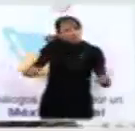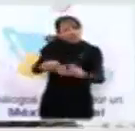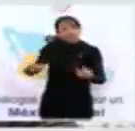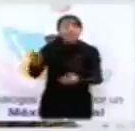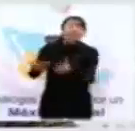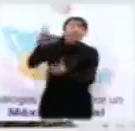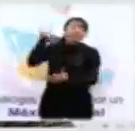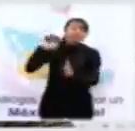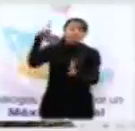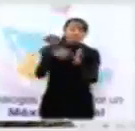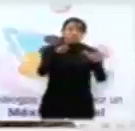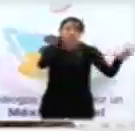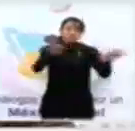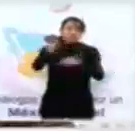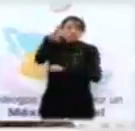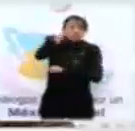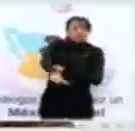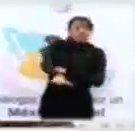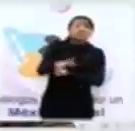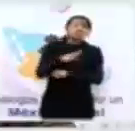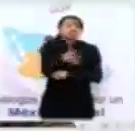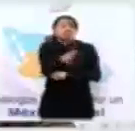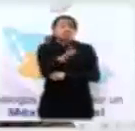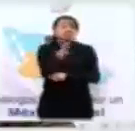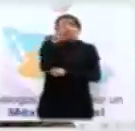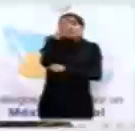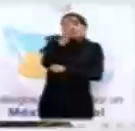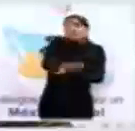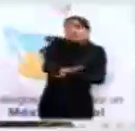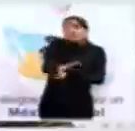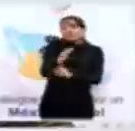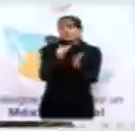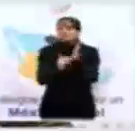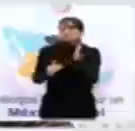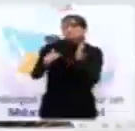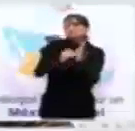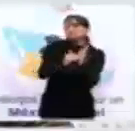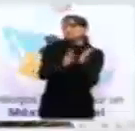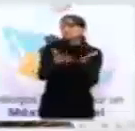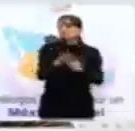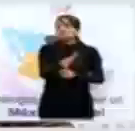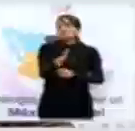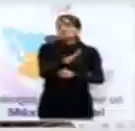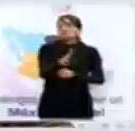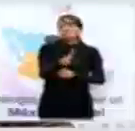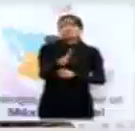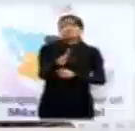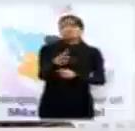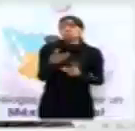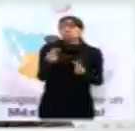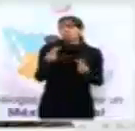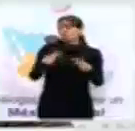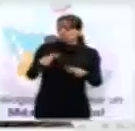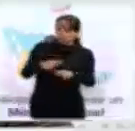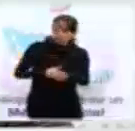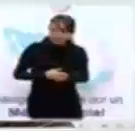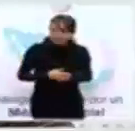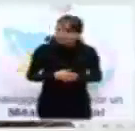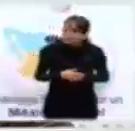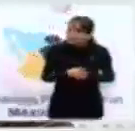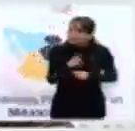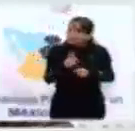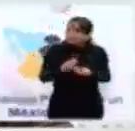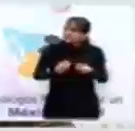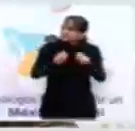siglo, teníamos 10 millones de personas que vivían en localidades hasta 2.500 y ahora viven 23.5